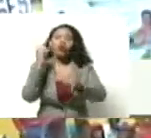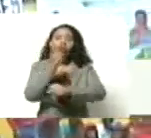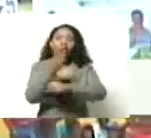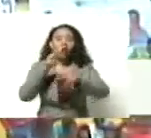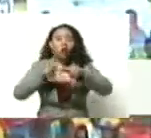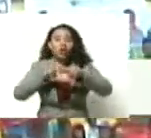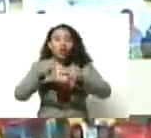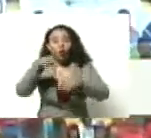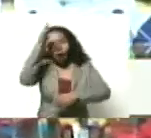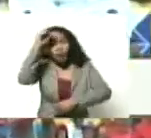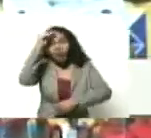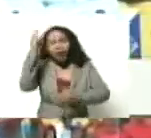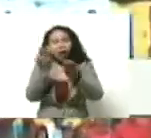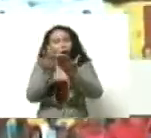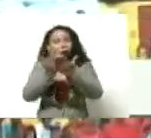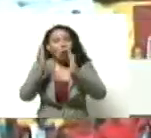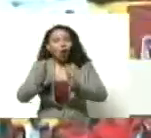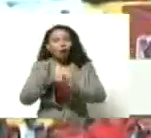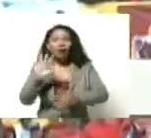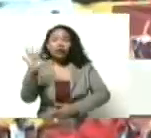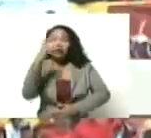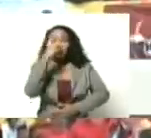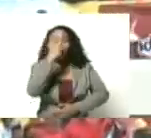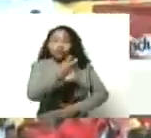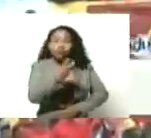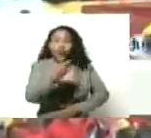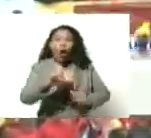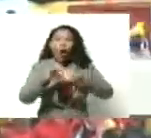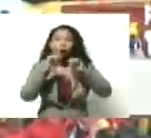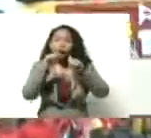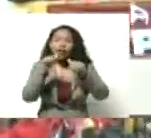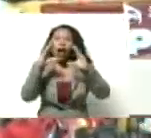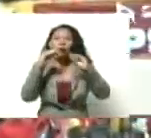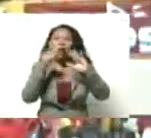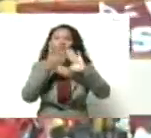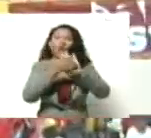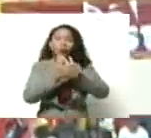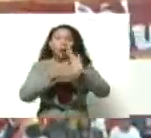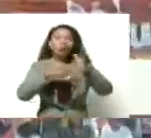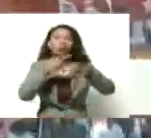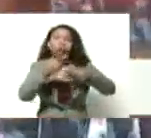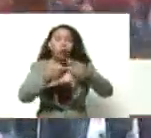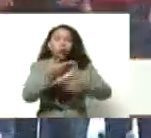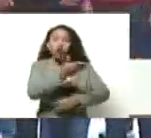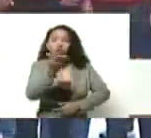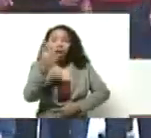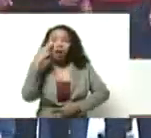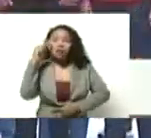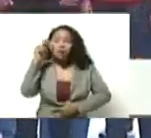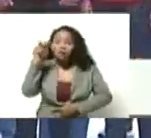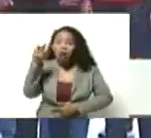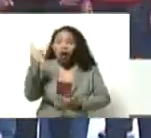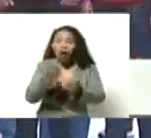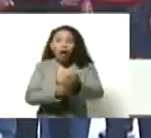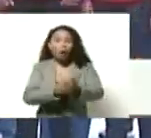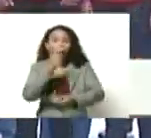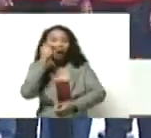ahora quinta visita y hay que comenzar de hablar de política y ustedes verán hermanos y